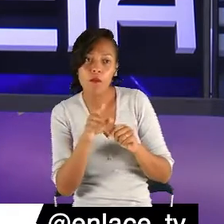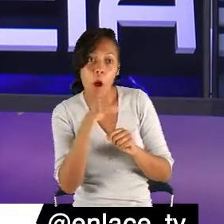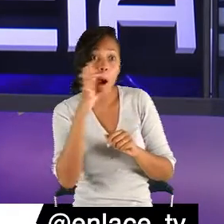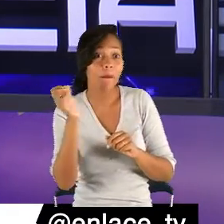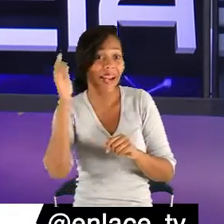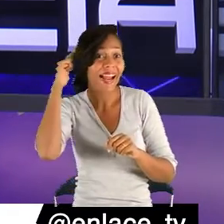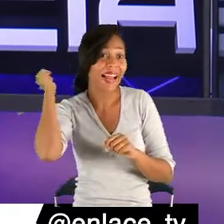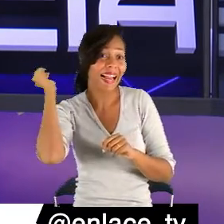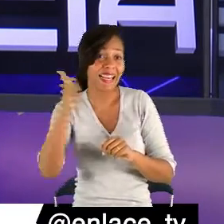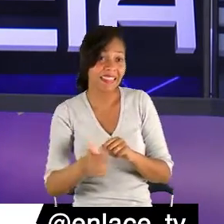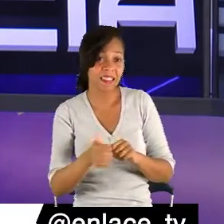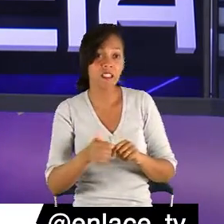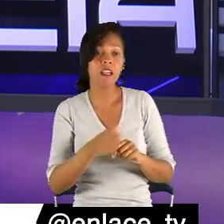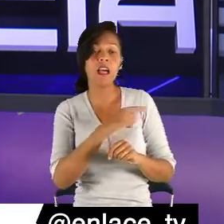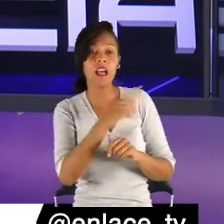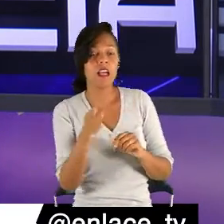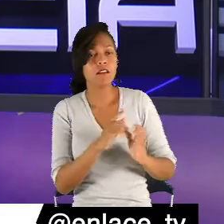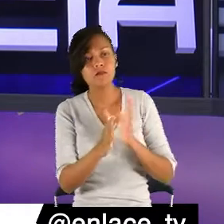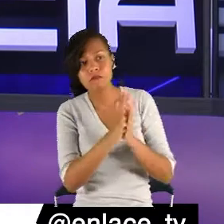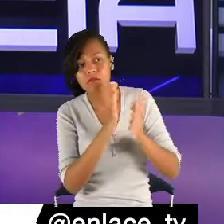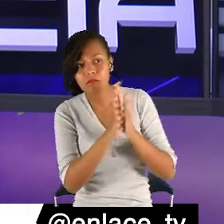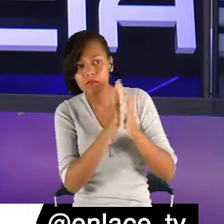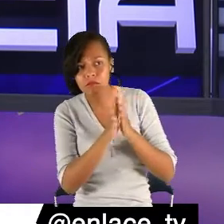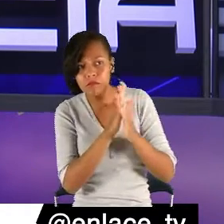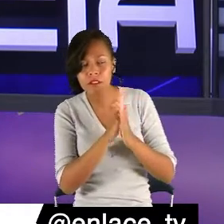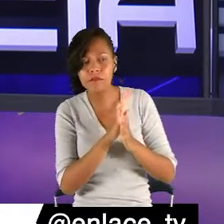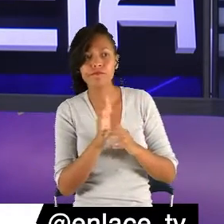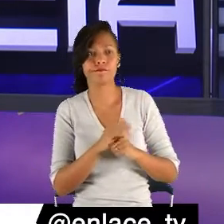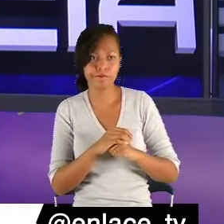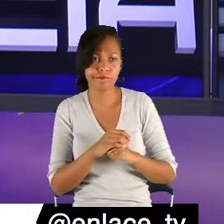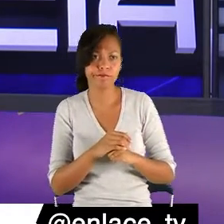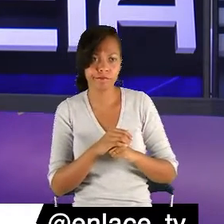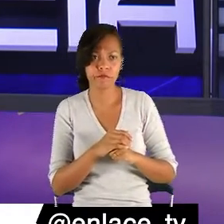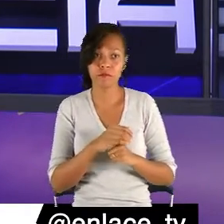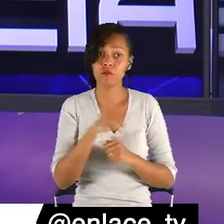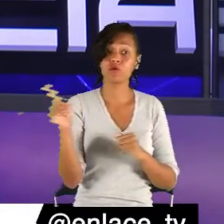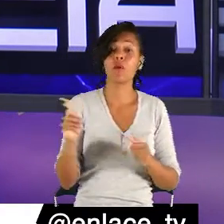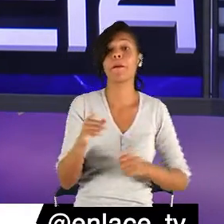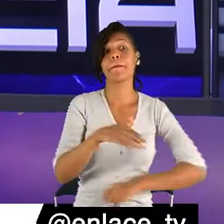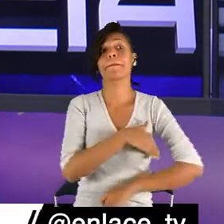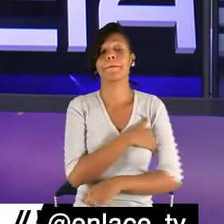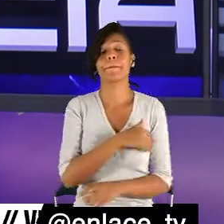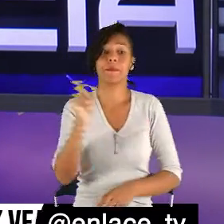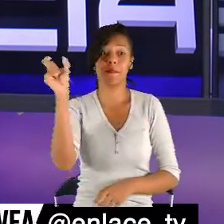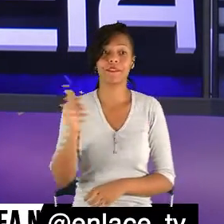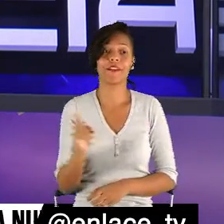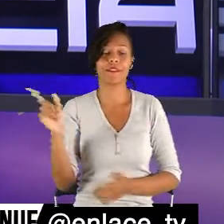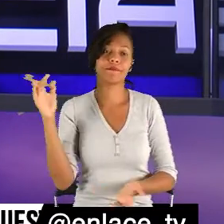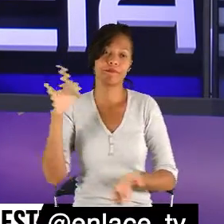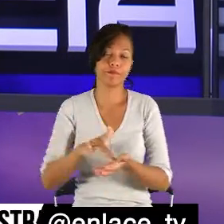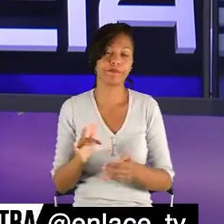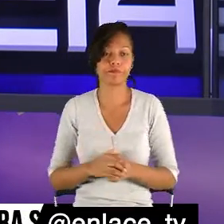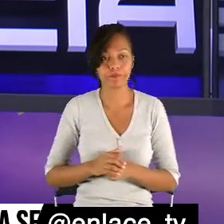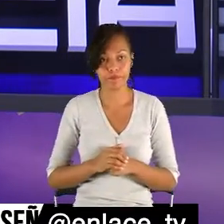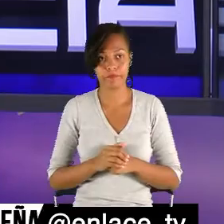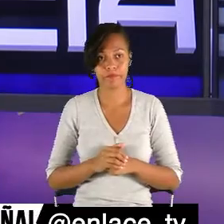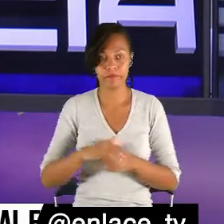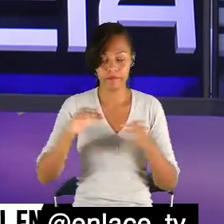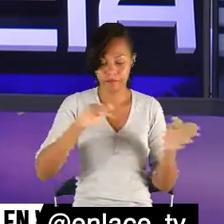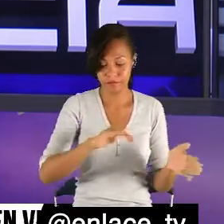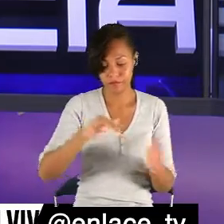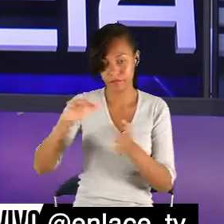municipal quien en horas de la mañana cumple compromisos con la visita del ministro en otras noticias paro agrario recibe el apoyo del